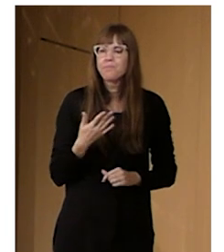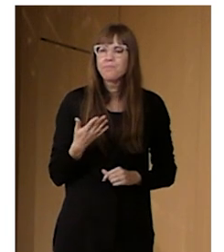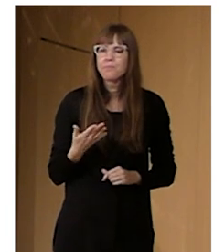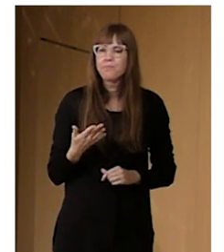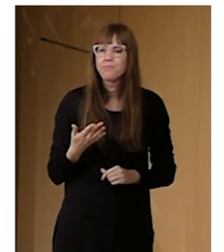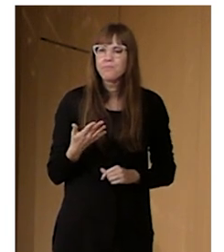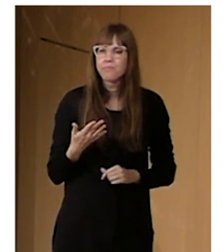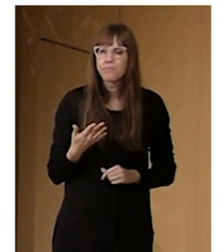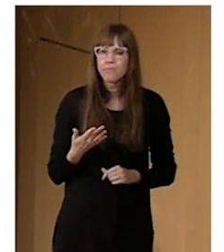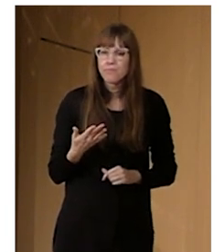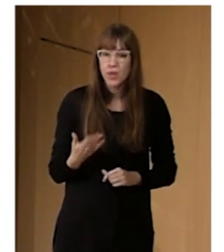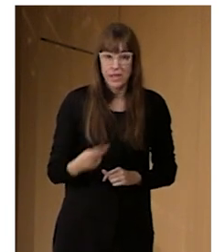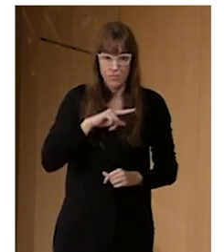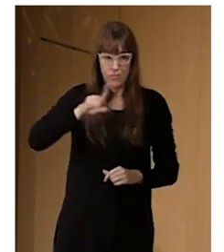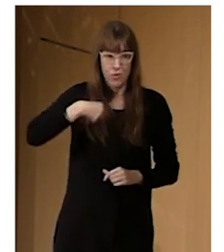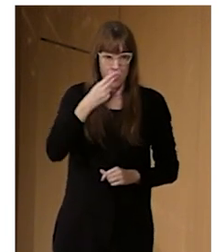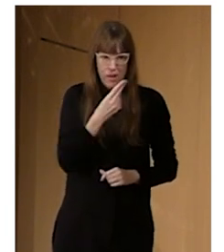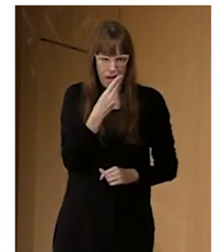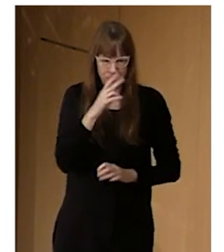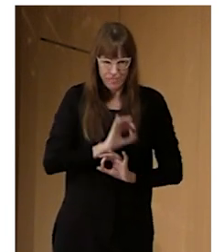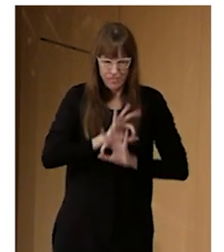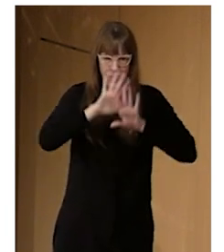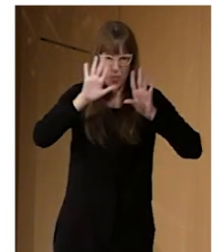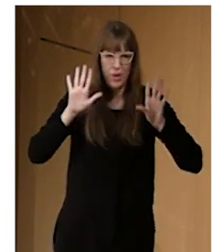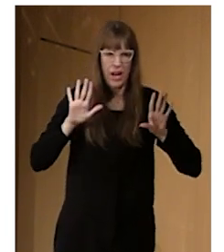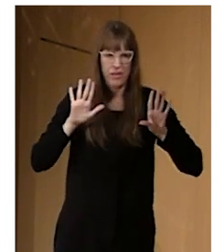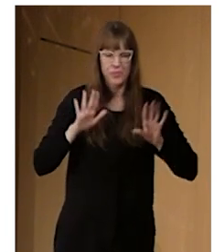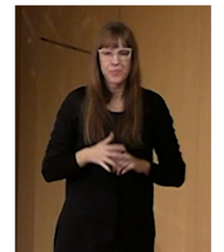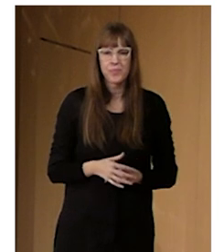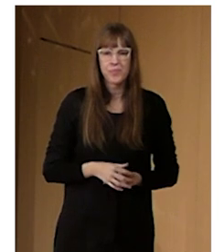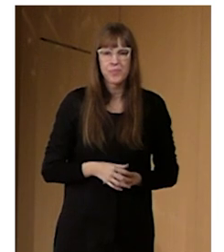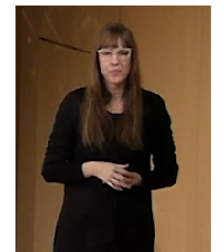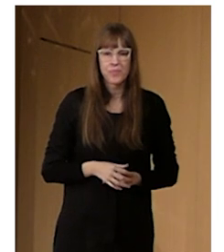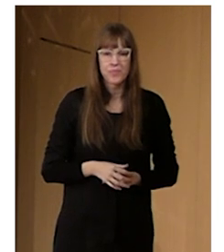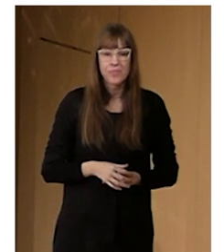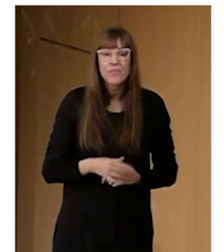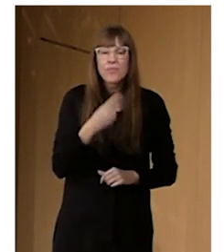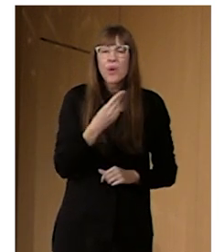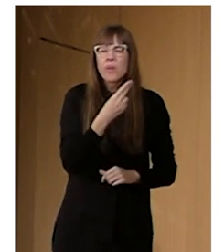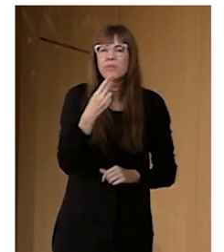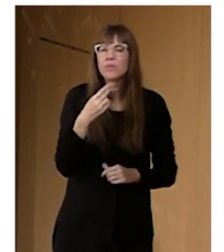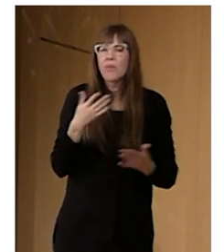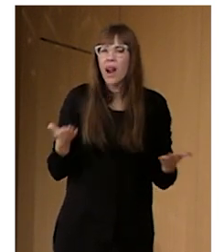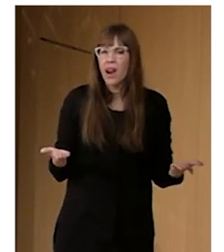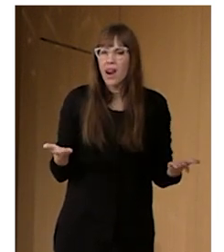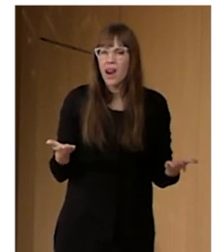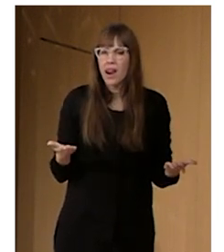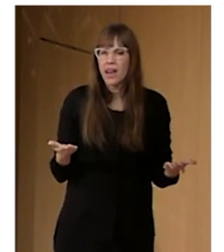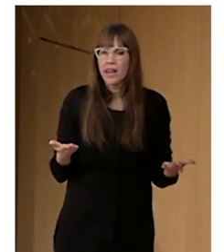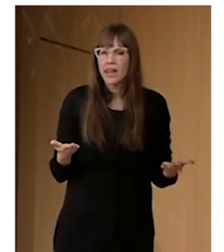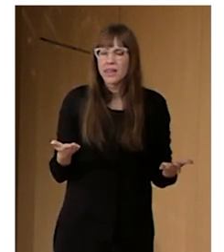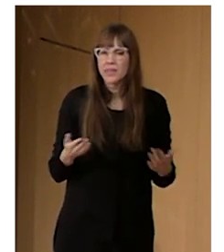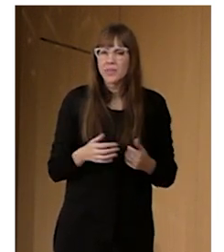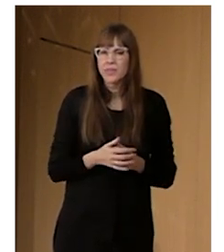el compromiso era claro teníamos que hacer 100% eh